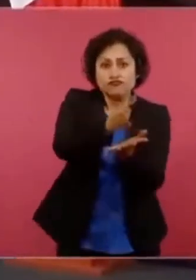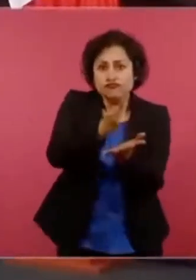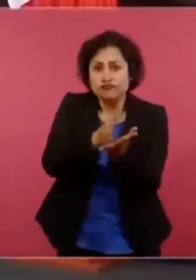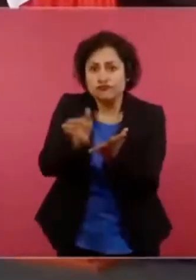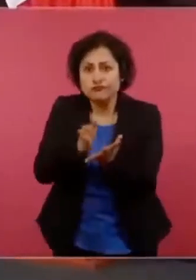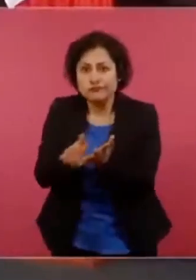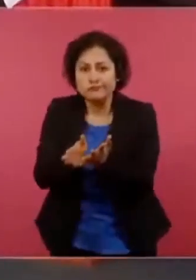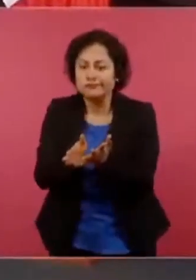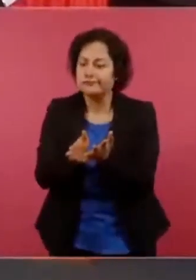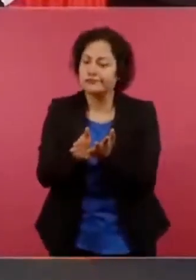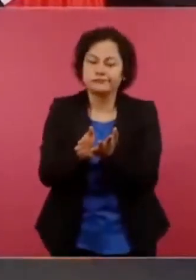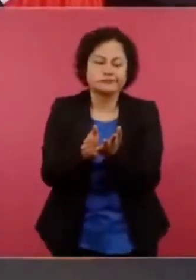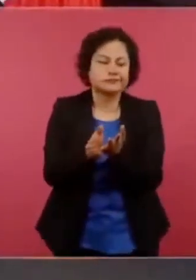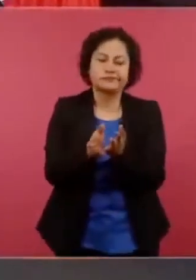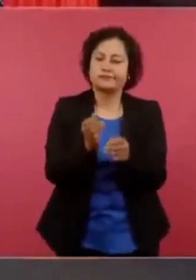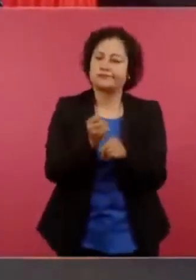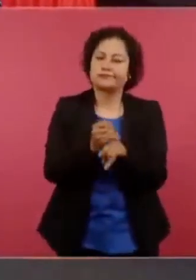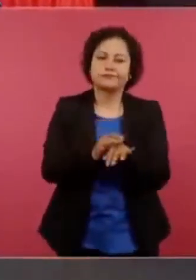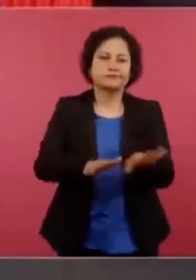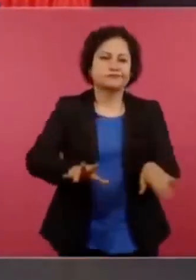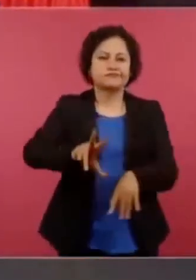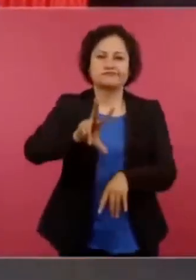Estamos viviendo el peor momento